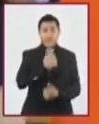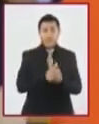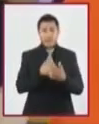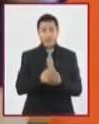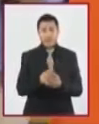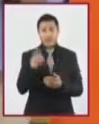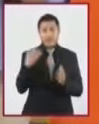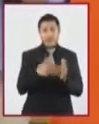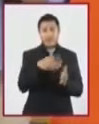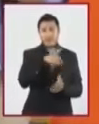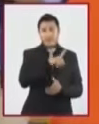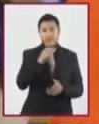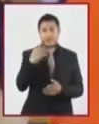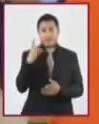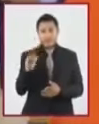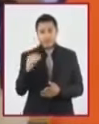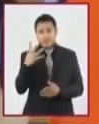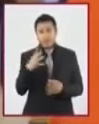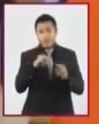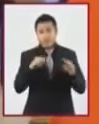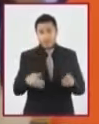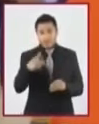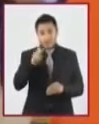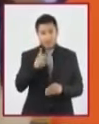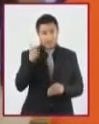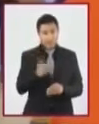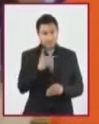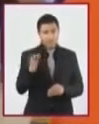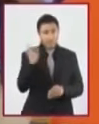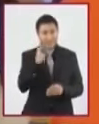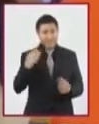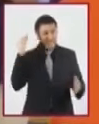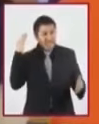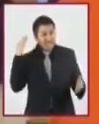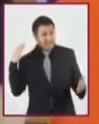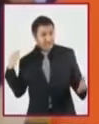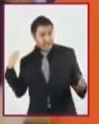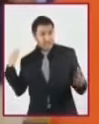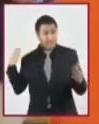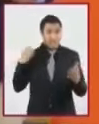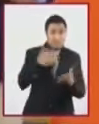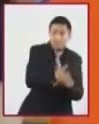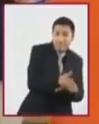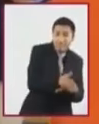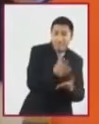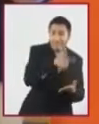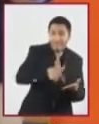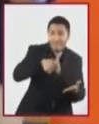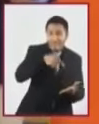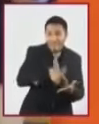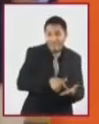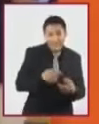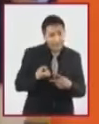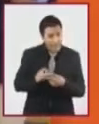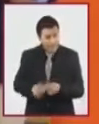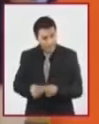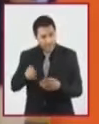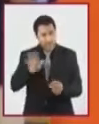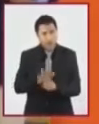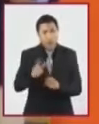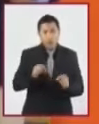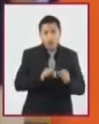capciosa: si la meta del maratón es en el mismo punto donde arrancó la carrera, ¿qué distancia y